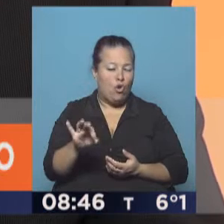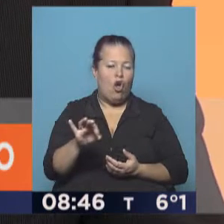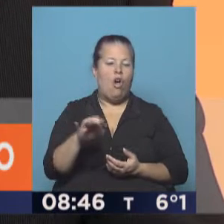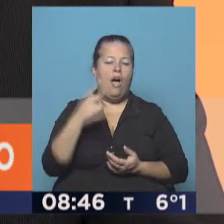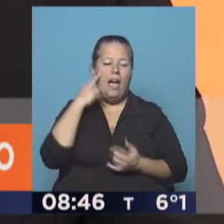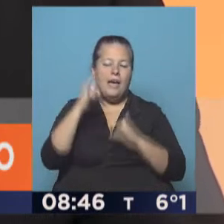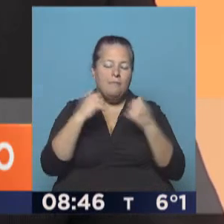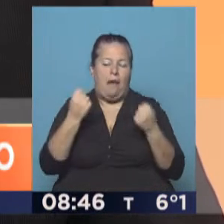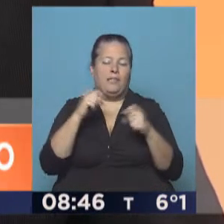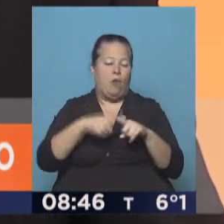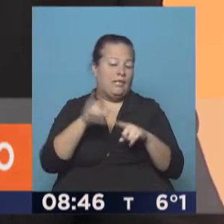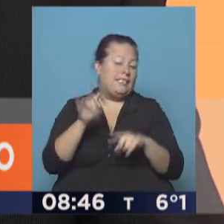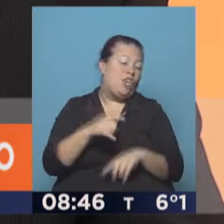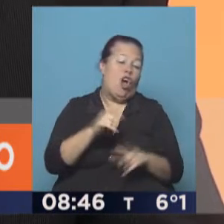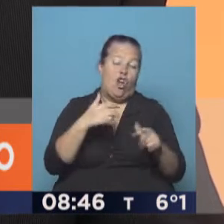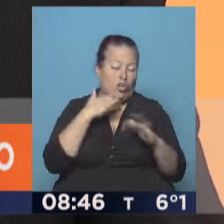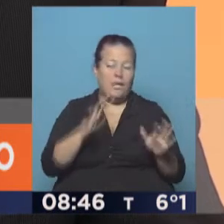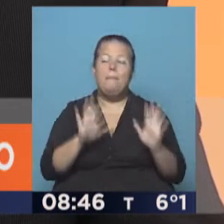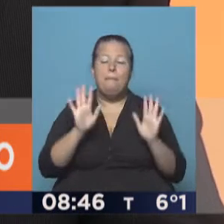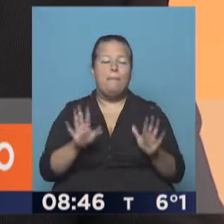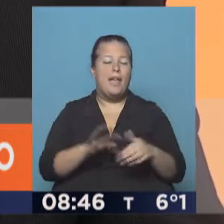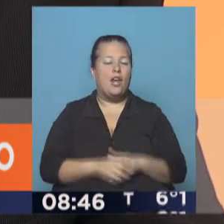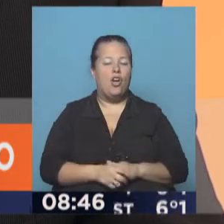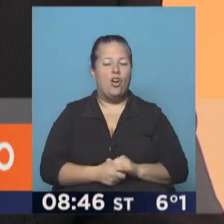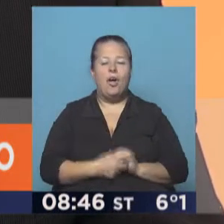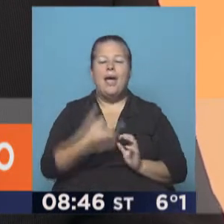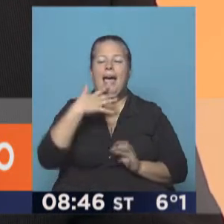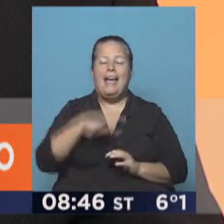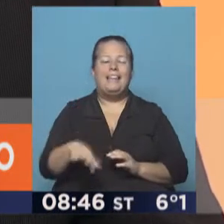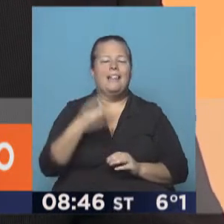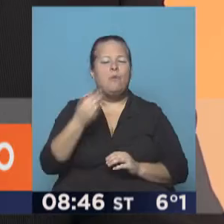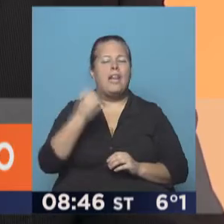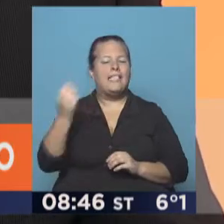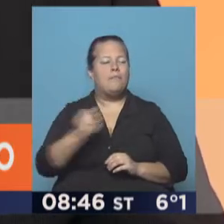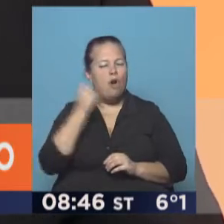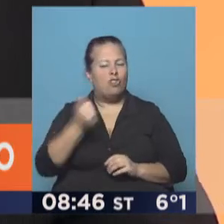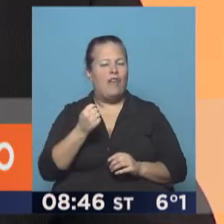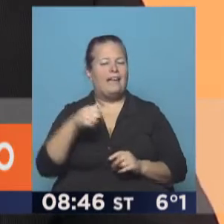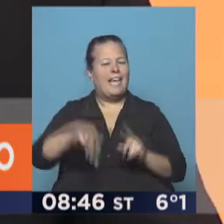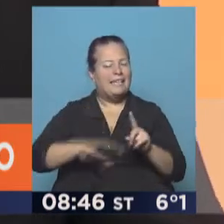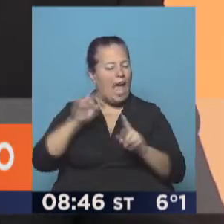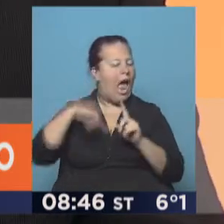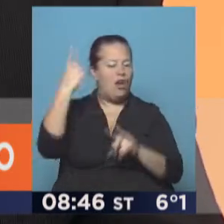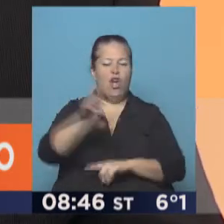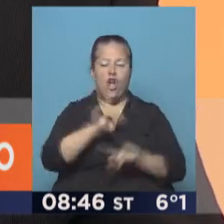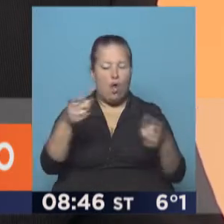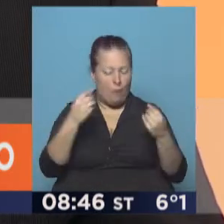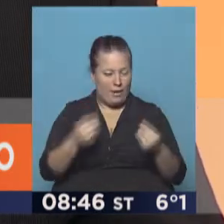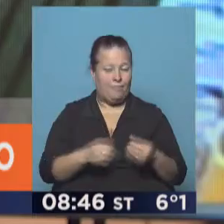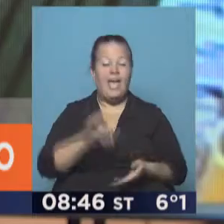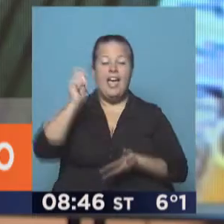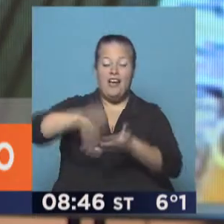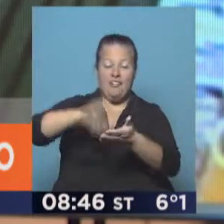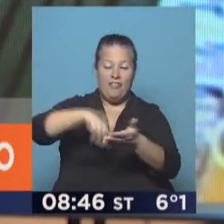oxigene políticamente o no, pero en definitiva, para entender por qué sería importante que sea este año y no el año que viene. El